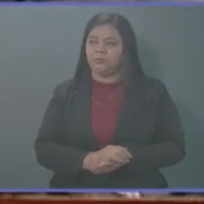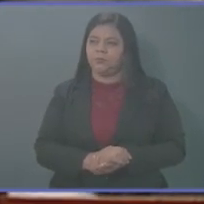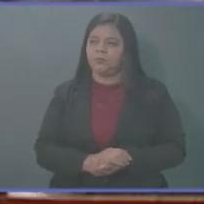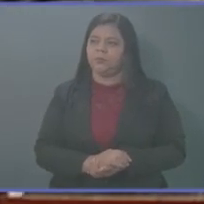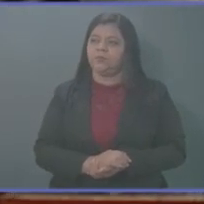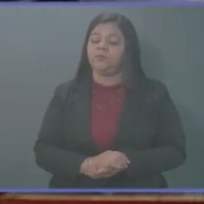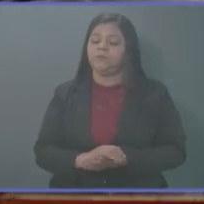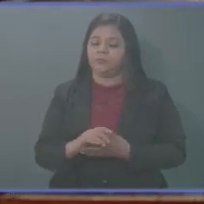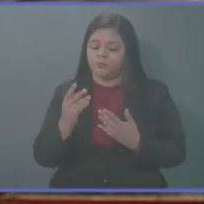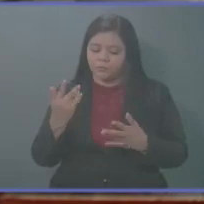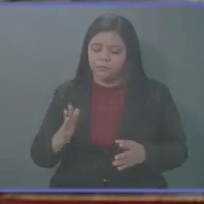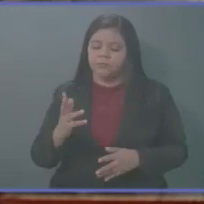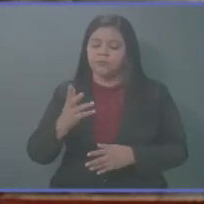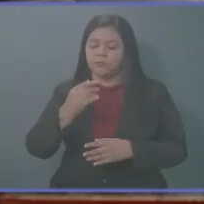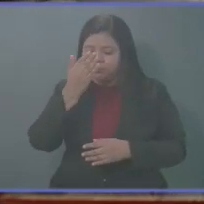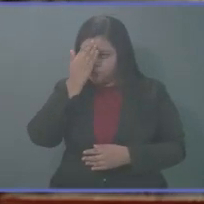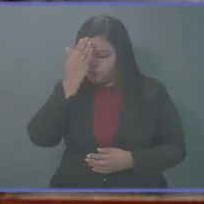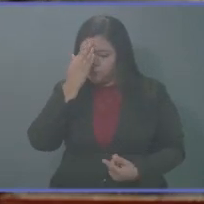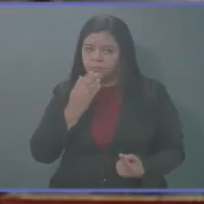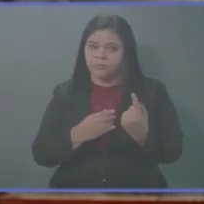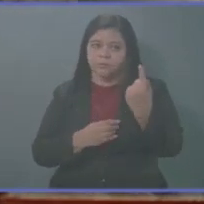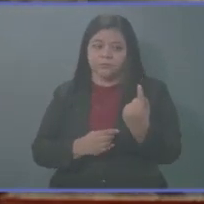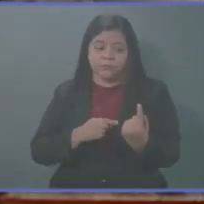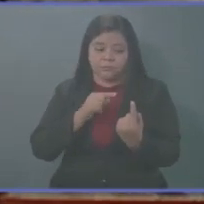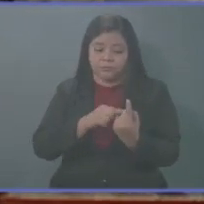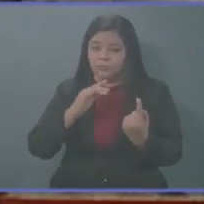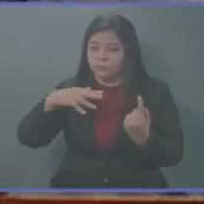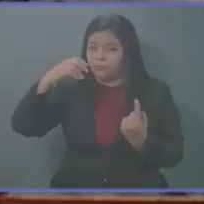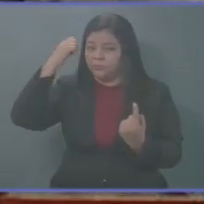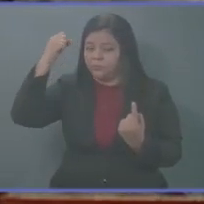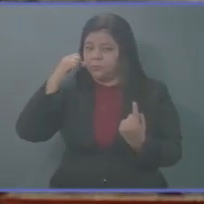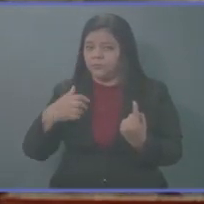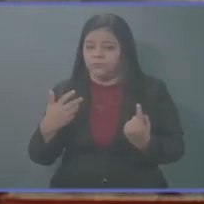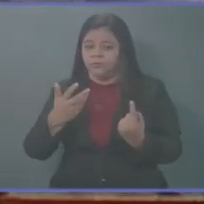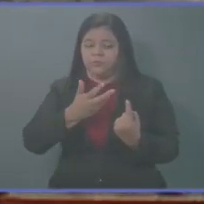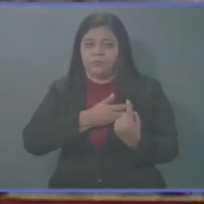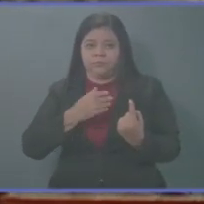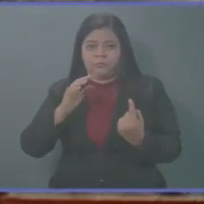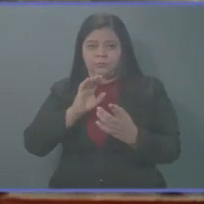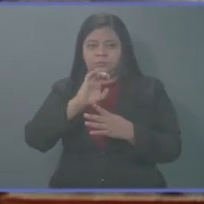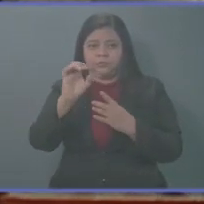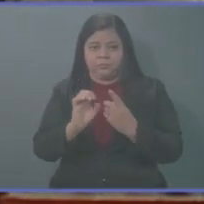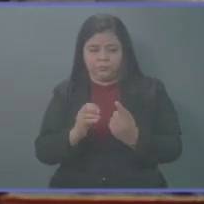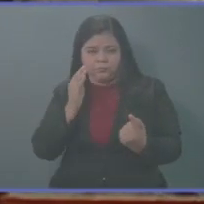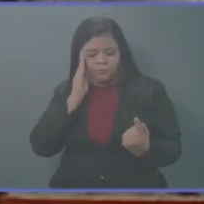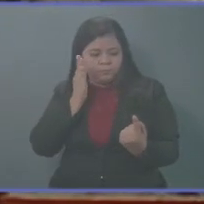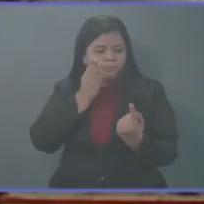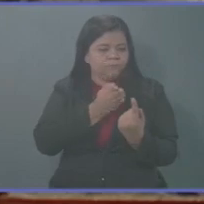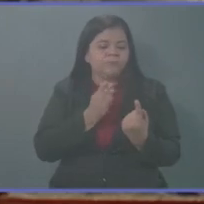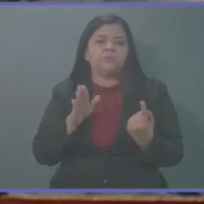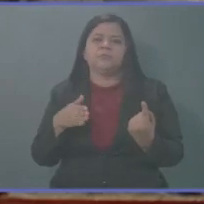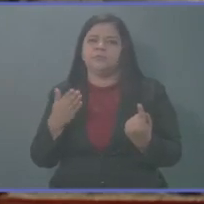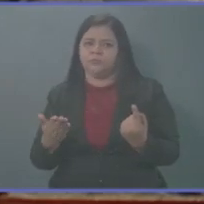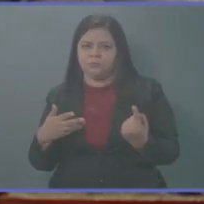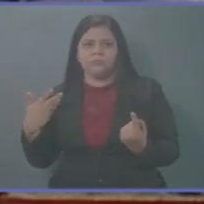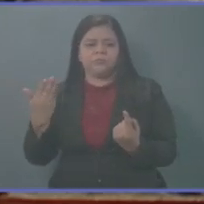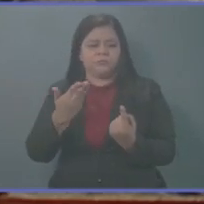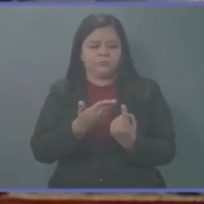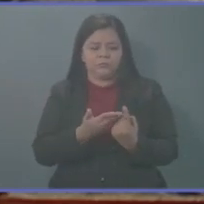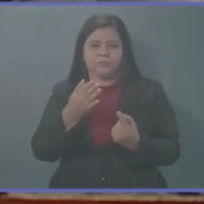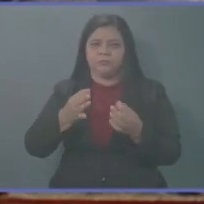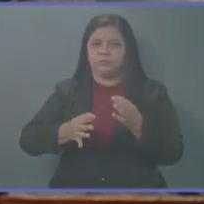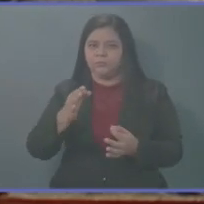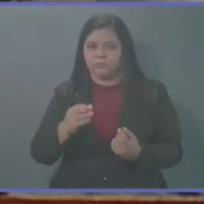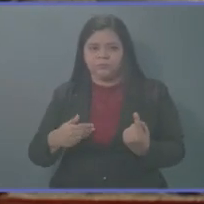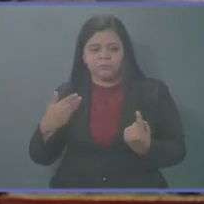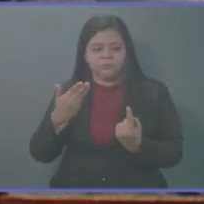el cual reconoce a la persona humana como el origen y el fin de la actividad del Estado, que está organizado para la consecución de la